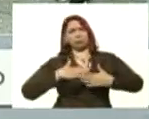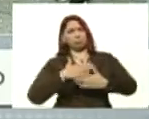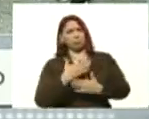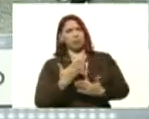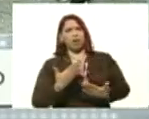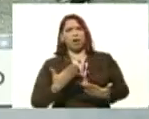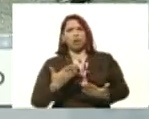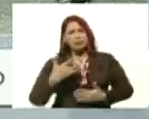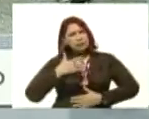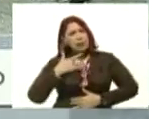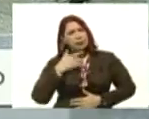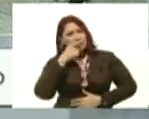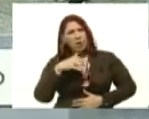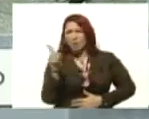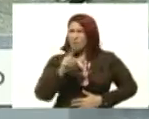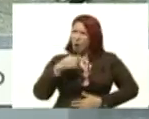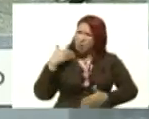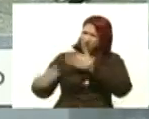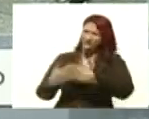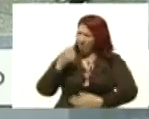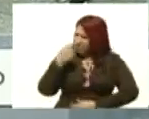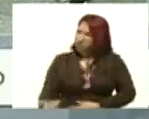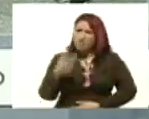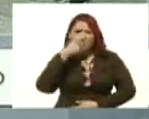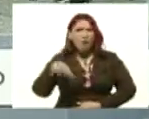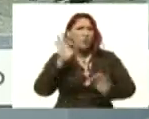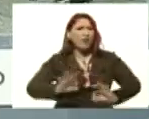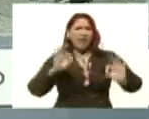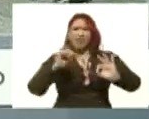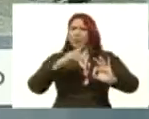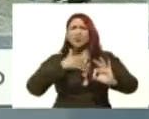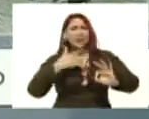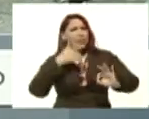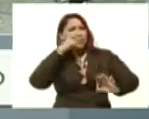el pueblo. No les importa el pueblo nada, porque no son pueblo.